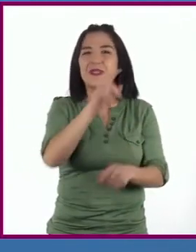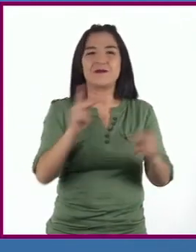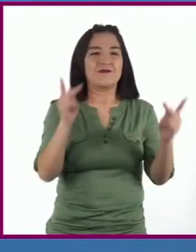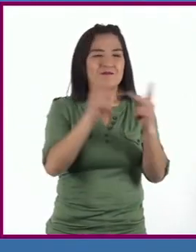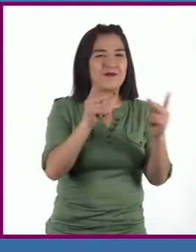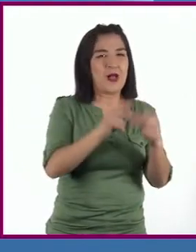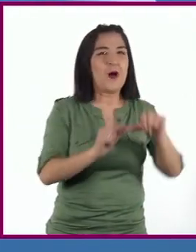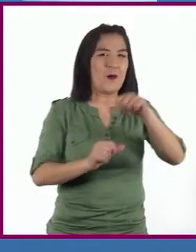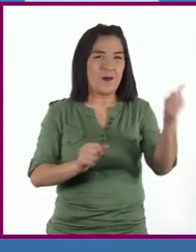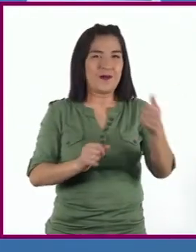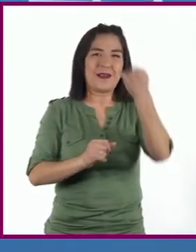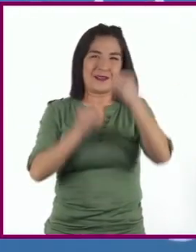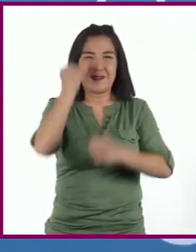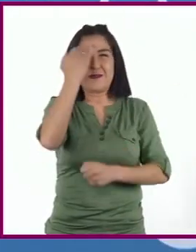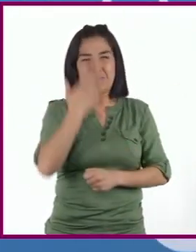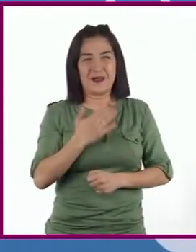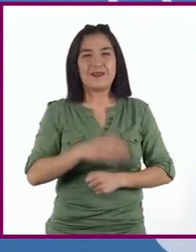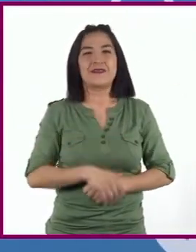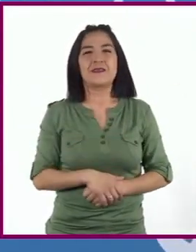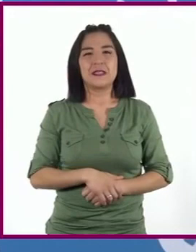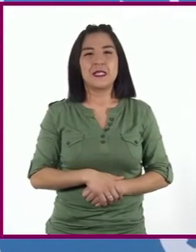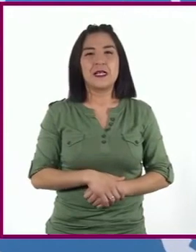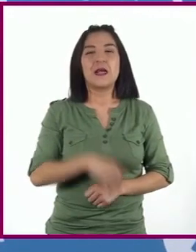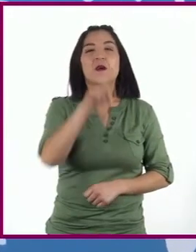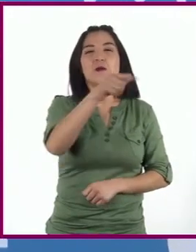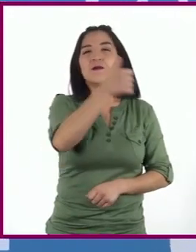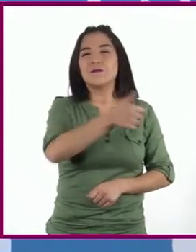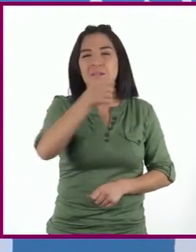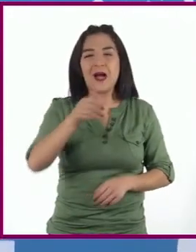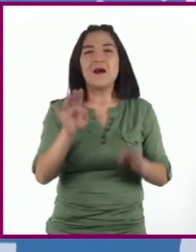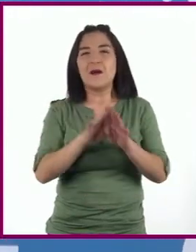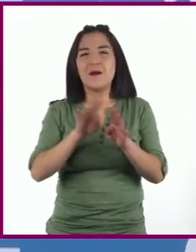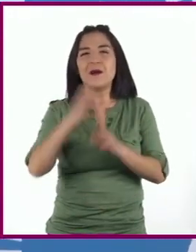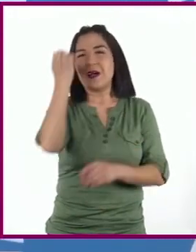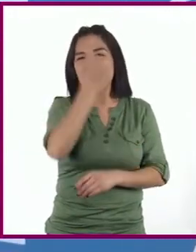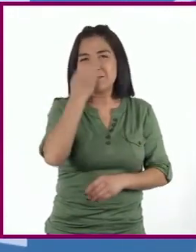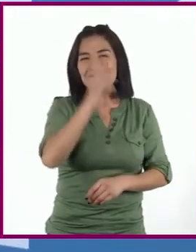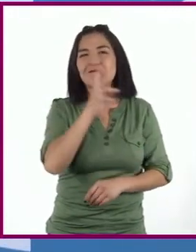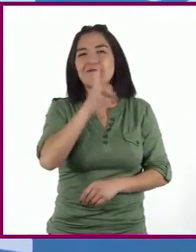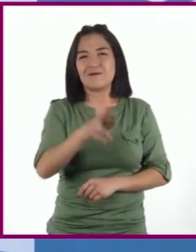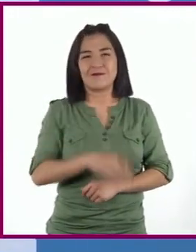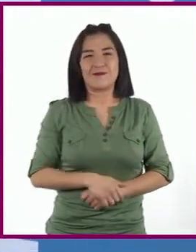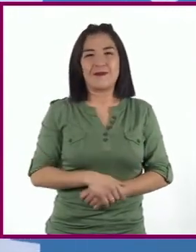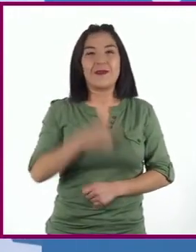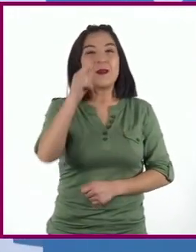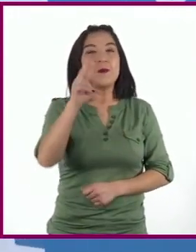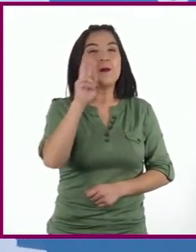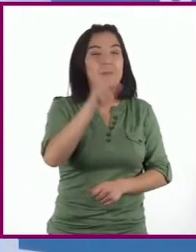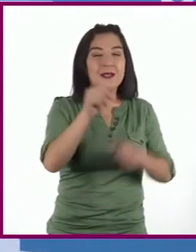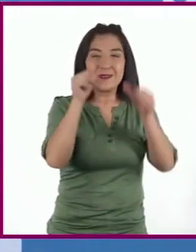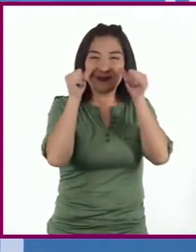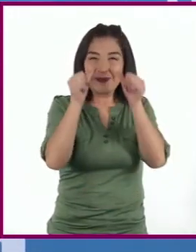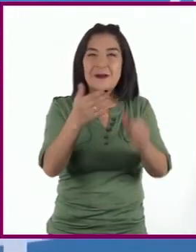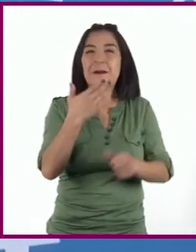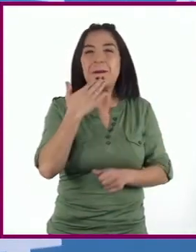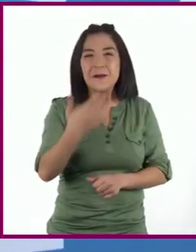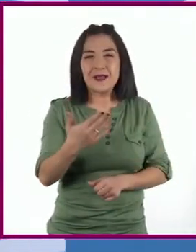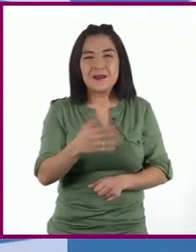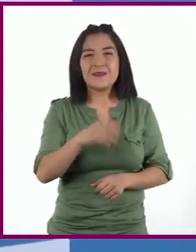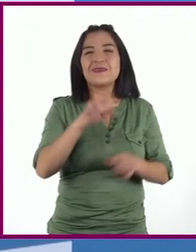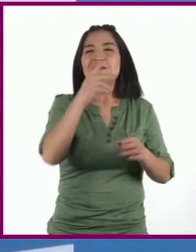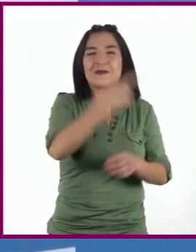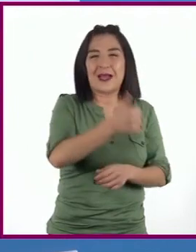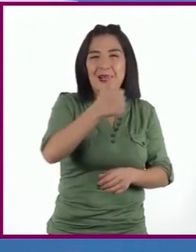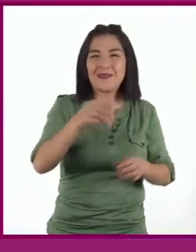demás? Analicemos cada una de las respuestas. Observen detenidamente los